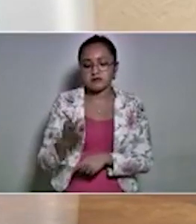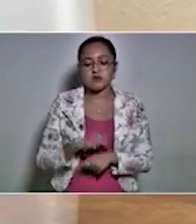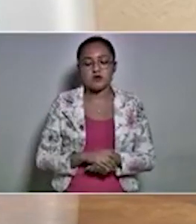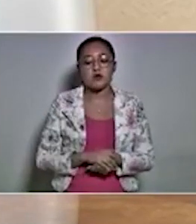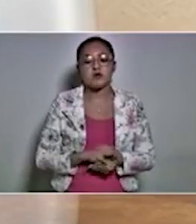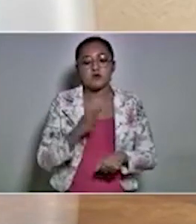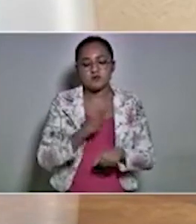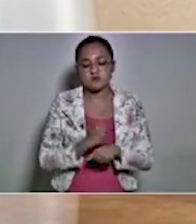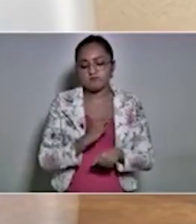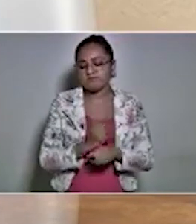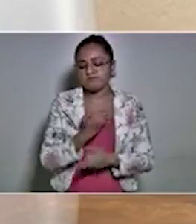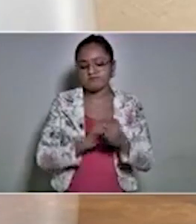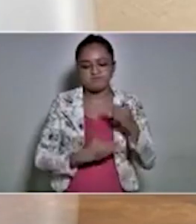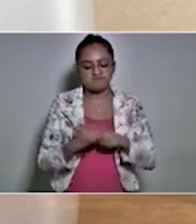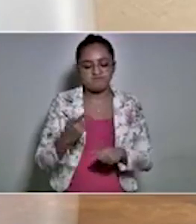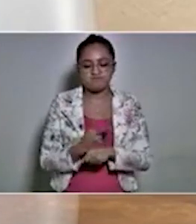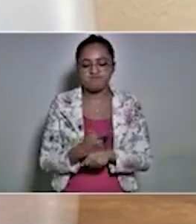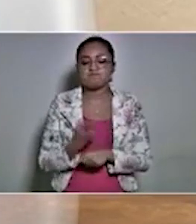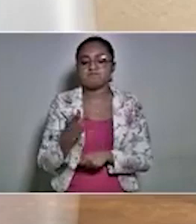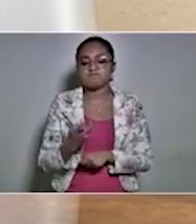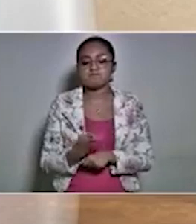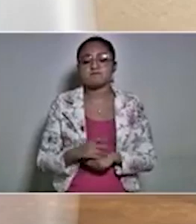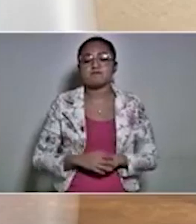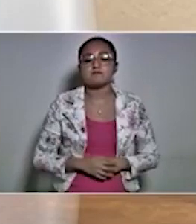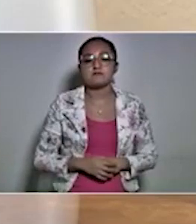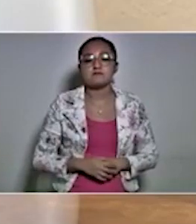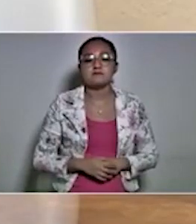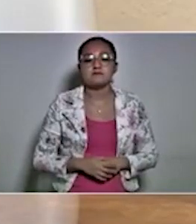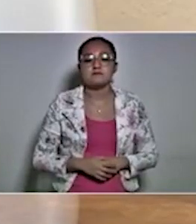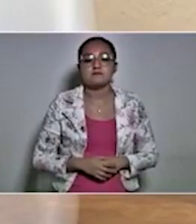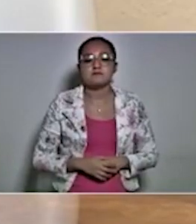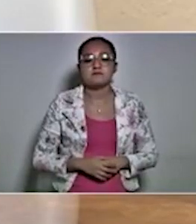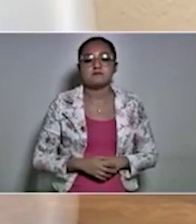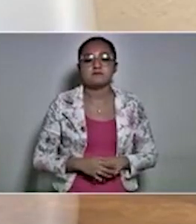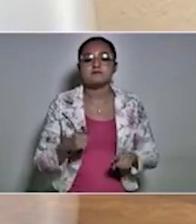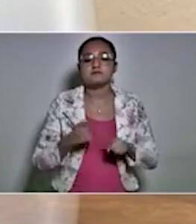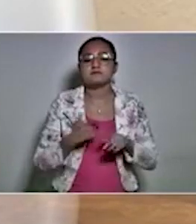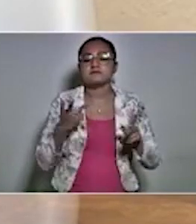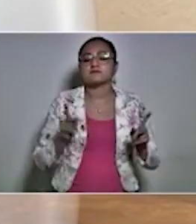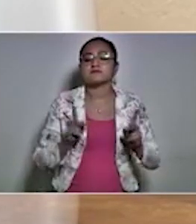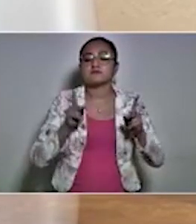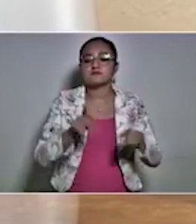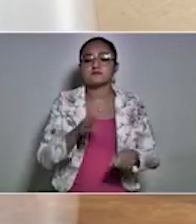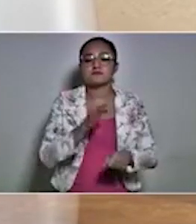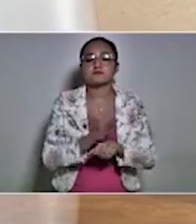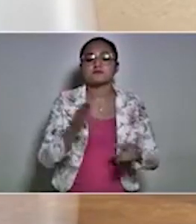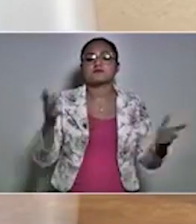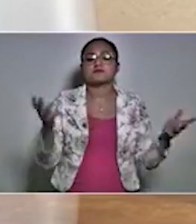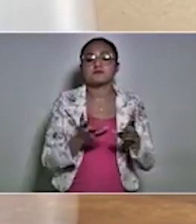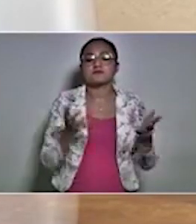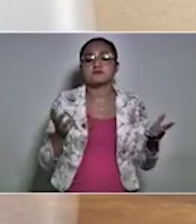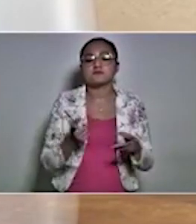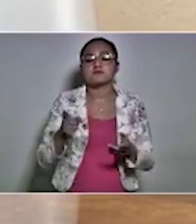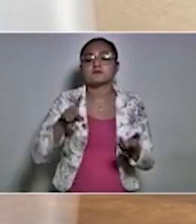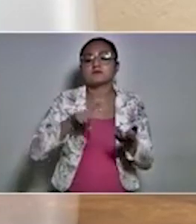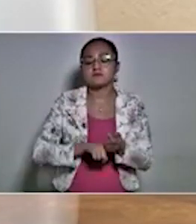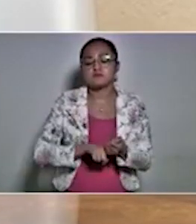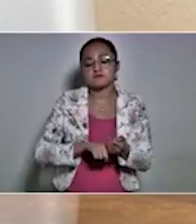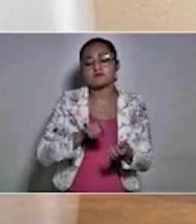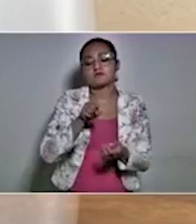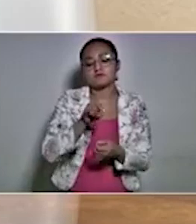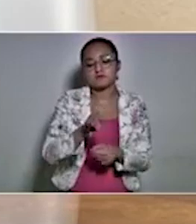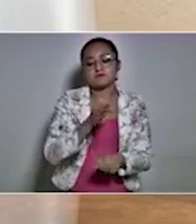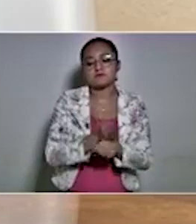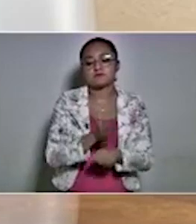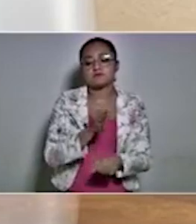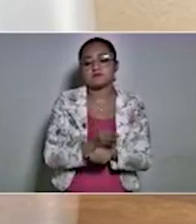la estructura de los puentes que se construyeron. Que sí, eso sí te